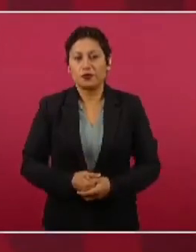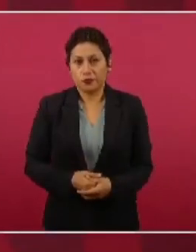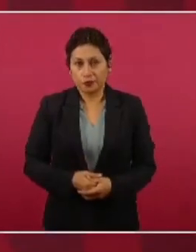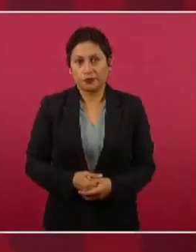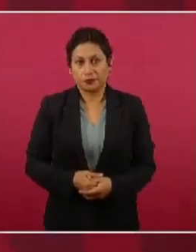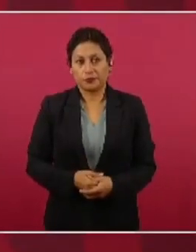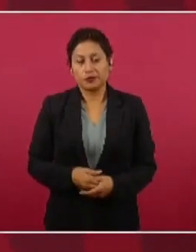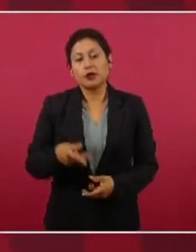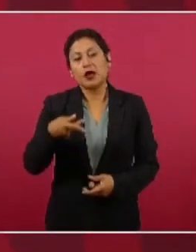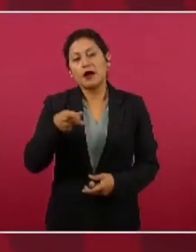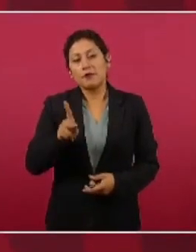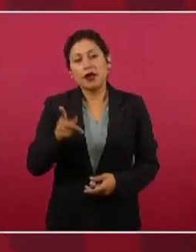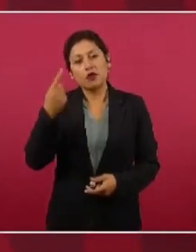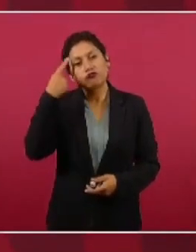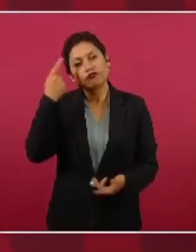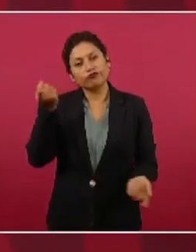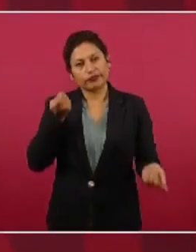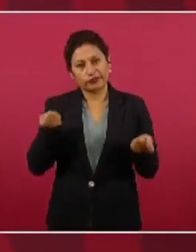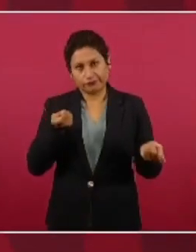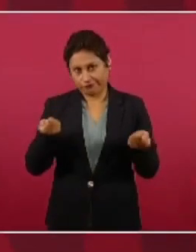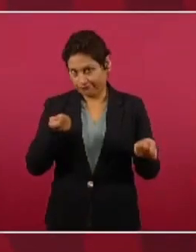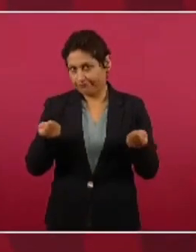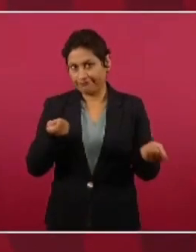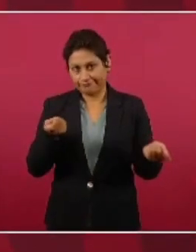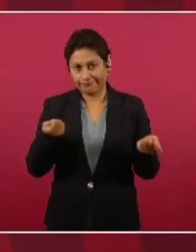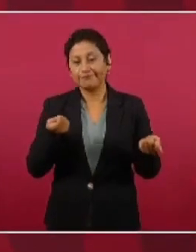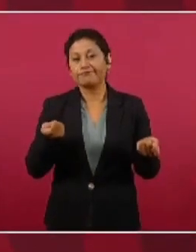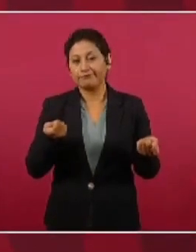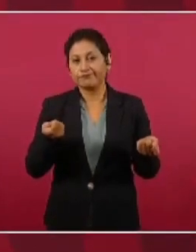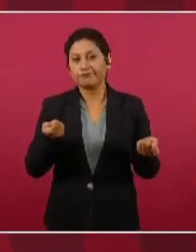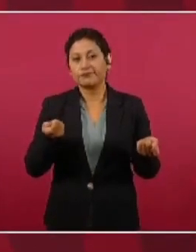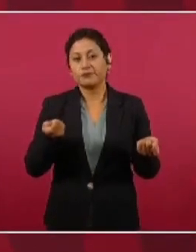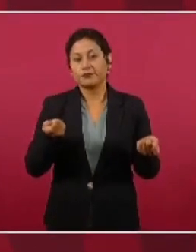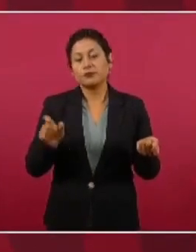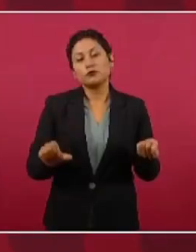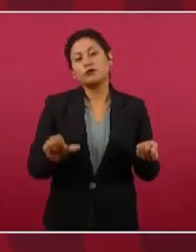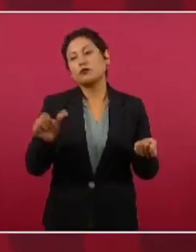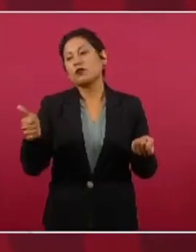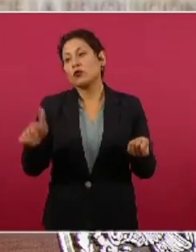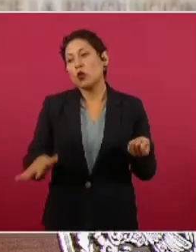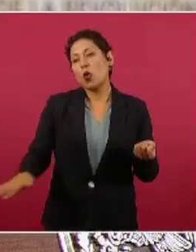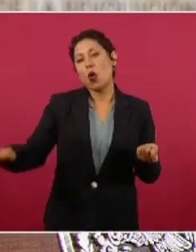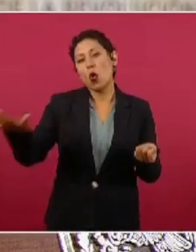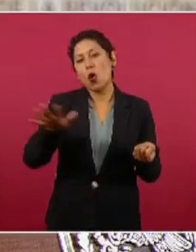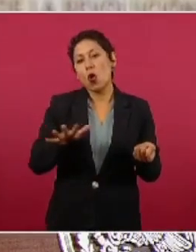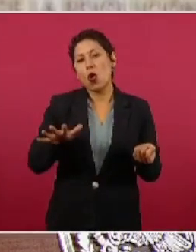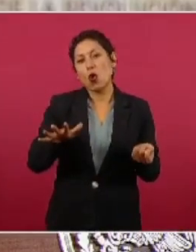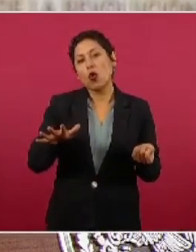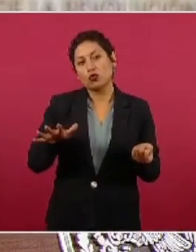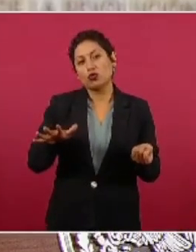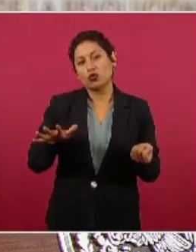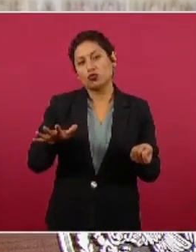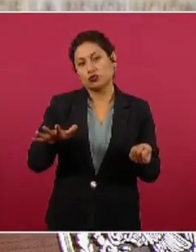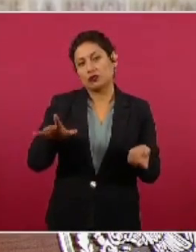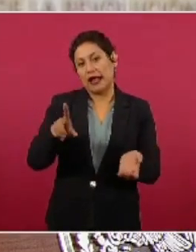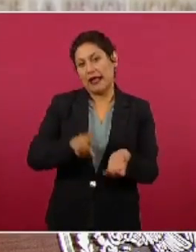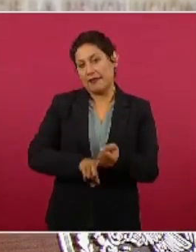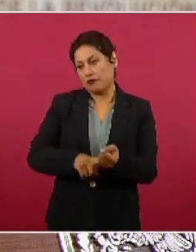más inteligente que los que estaban en su estado